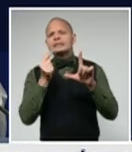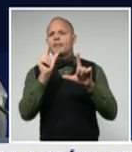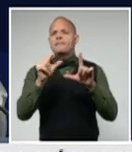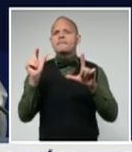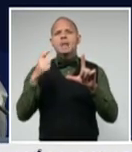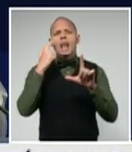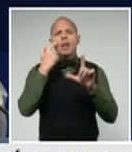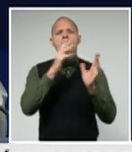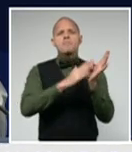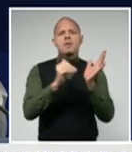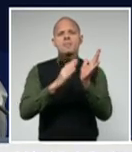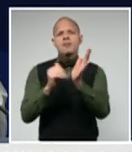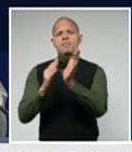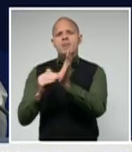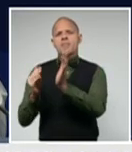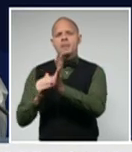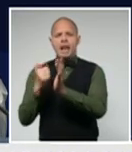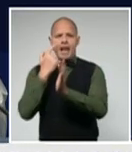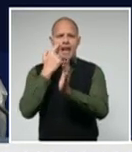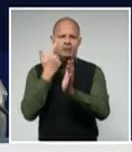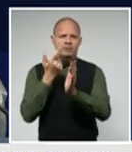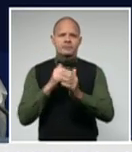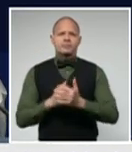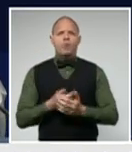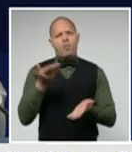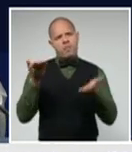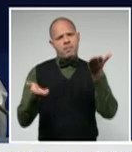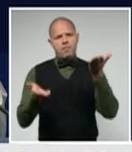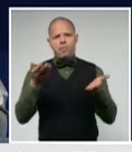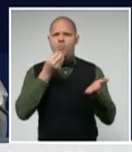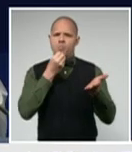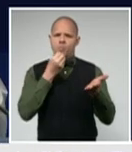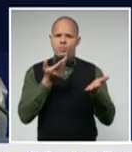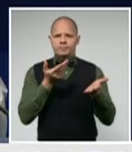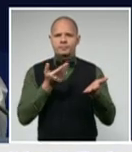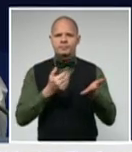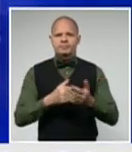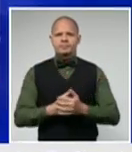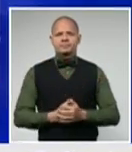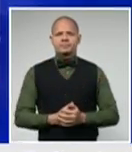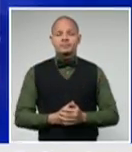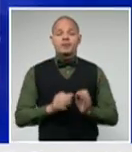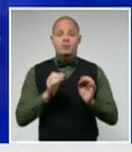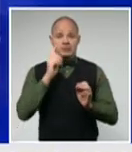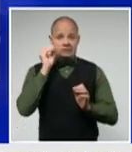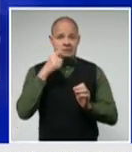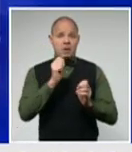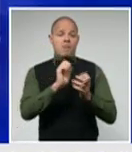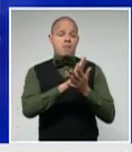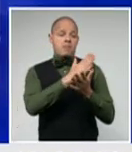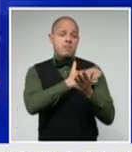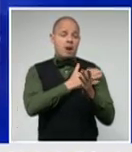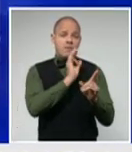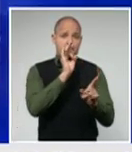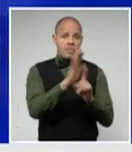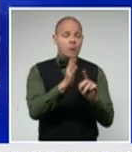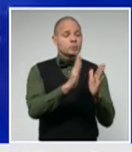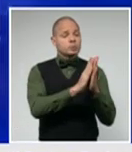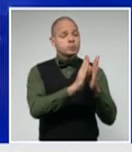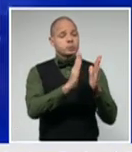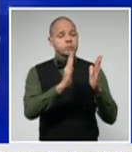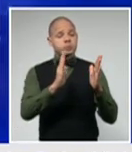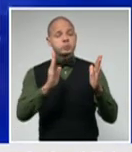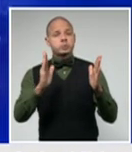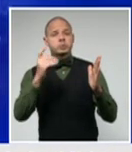meses, donde podemos ver cómo ha sido el comportamiento desde que comenzó la pandemia de los pacientes